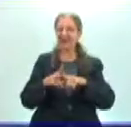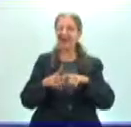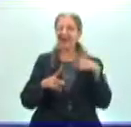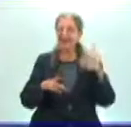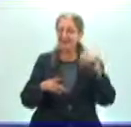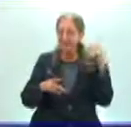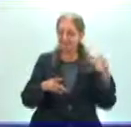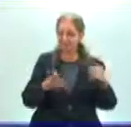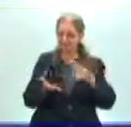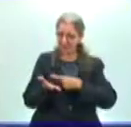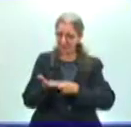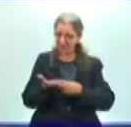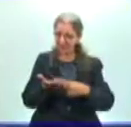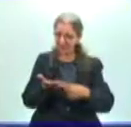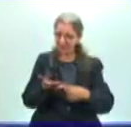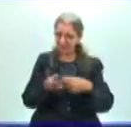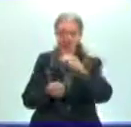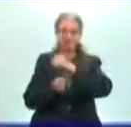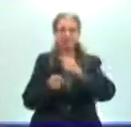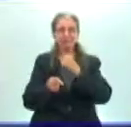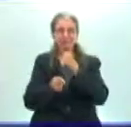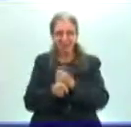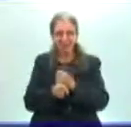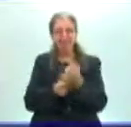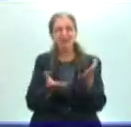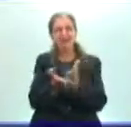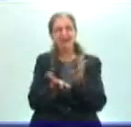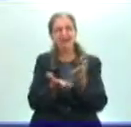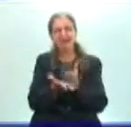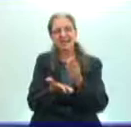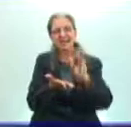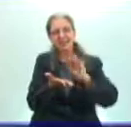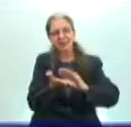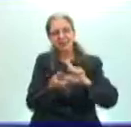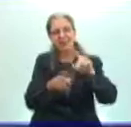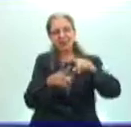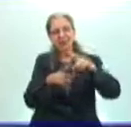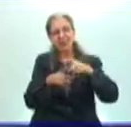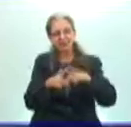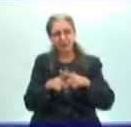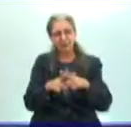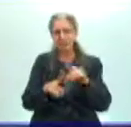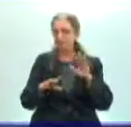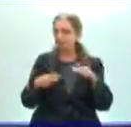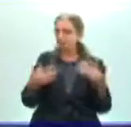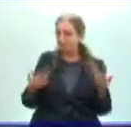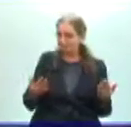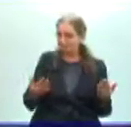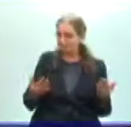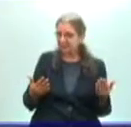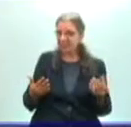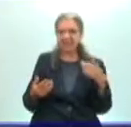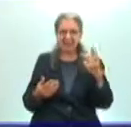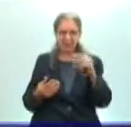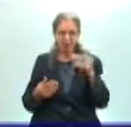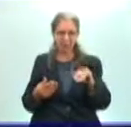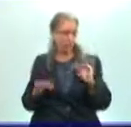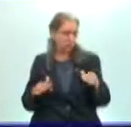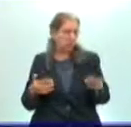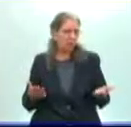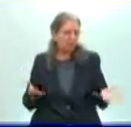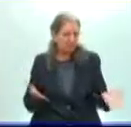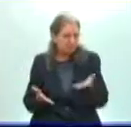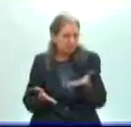semana utilizando tu libro de texto. Veamos cuáles son los ejercicios.